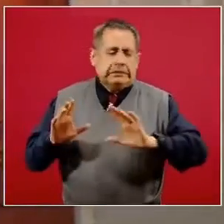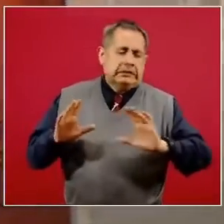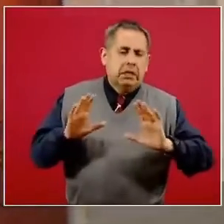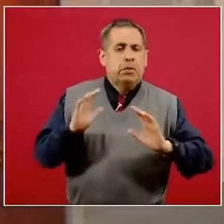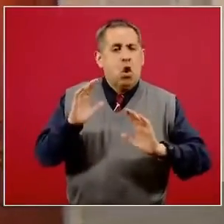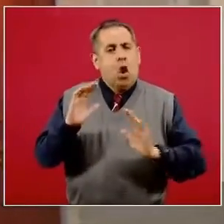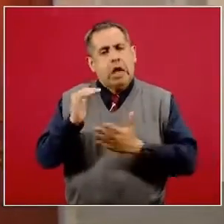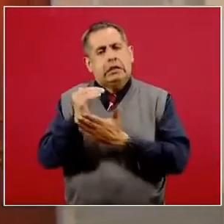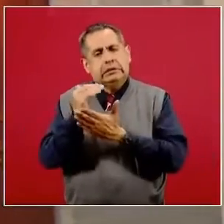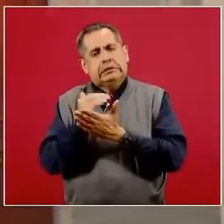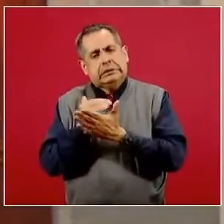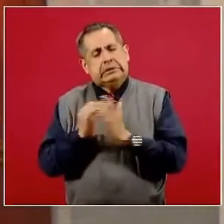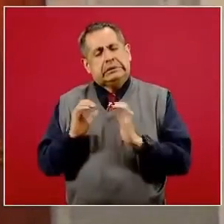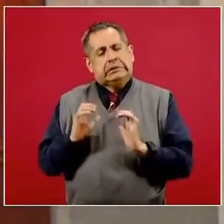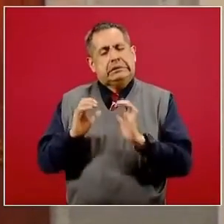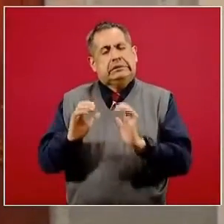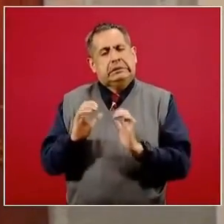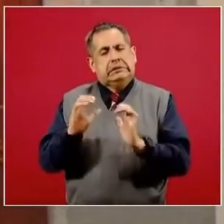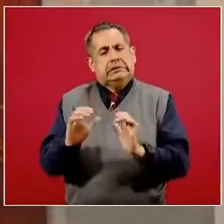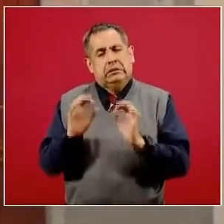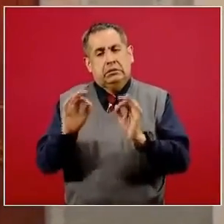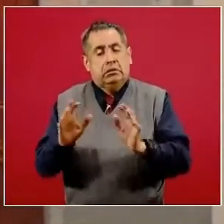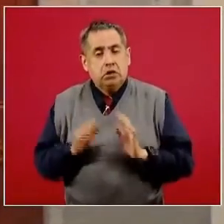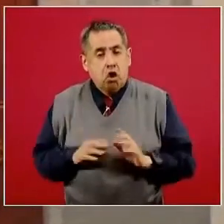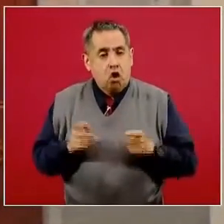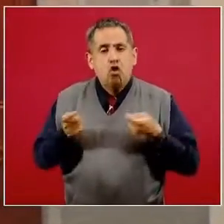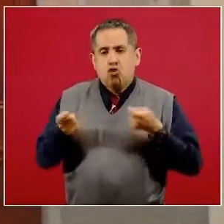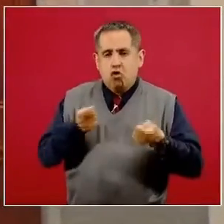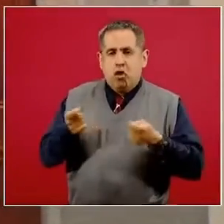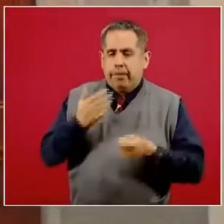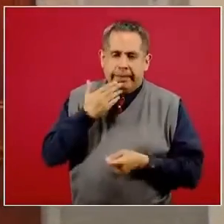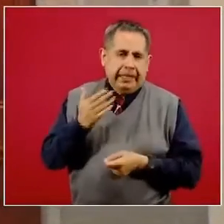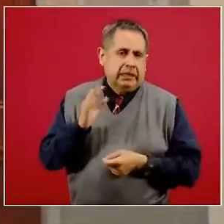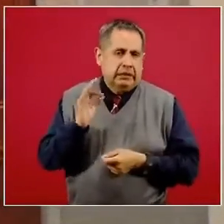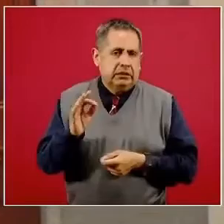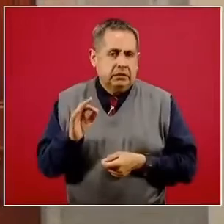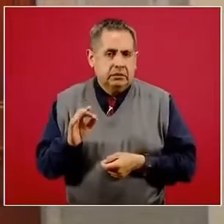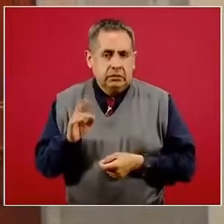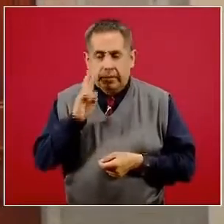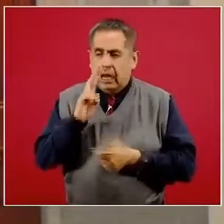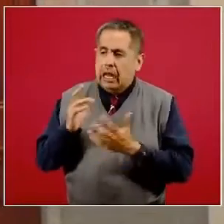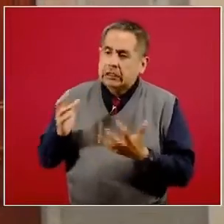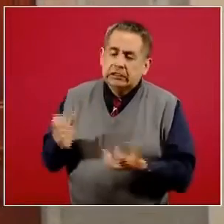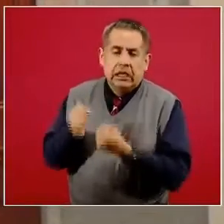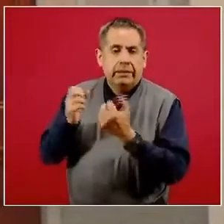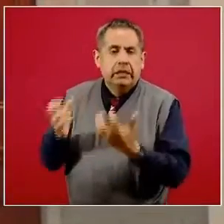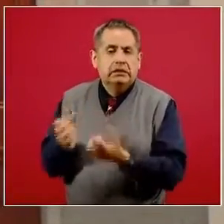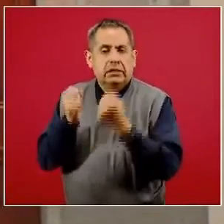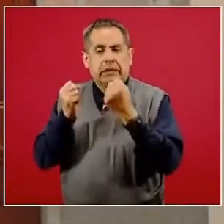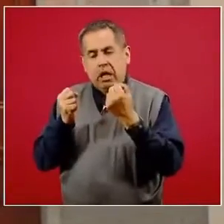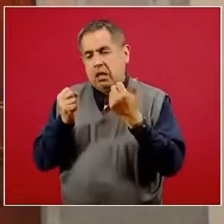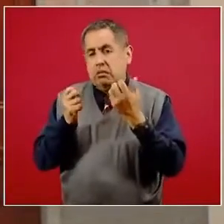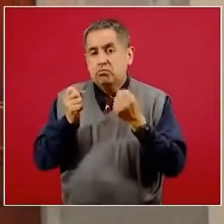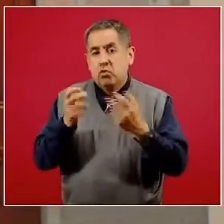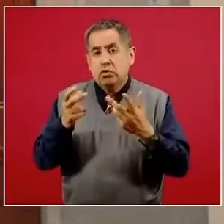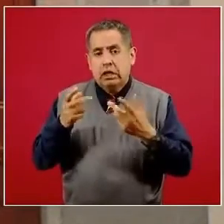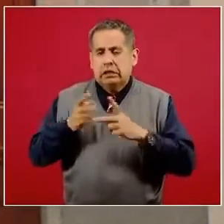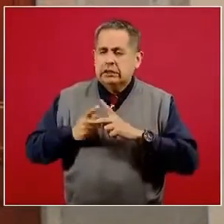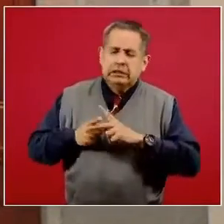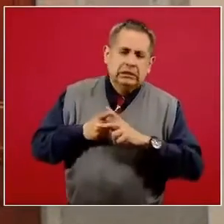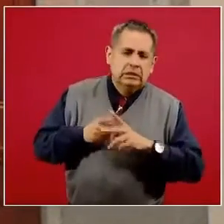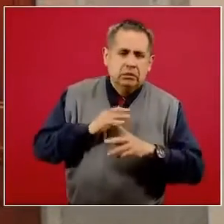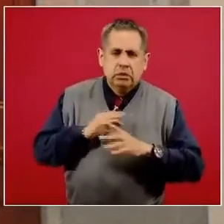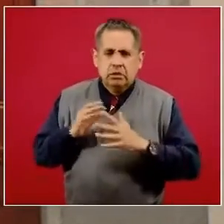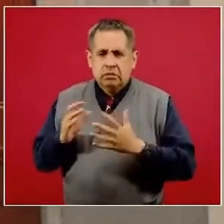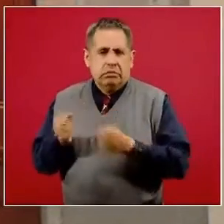diabetes, pues mantener un control y poder salvar. Los cálculos